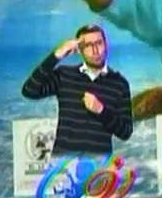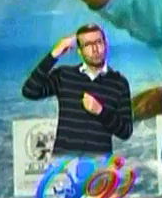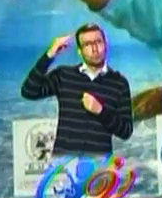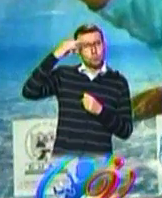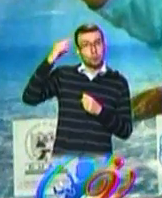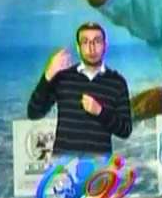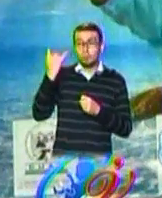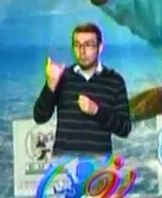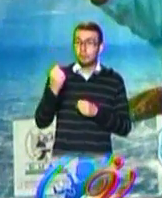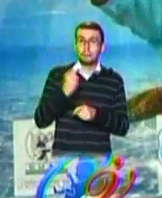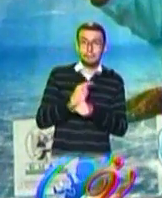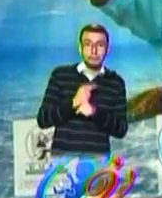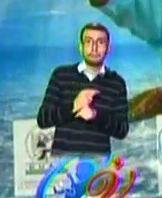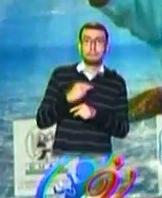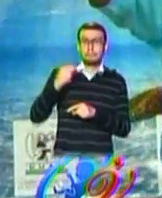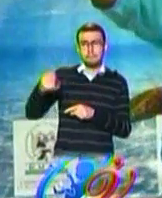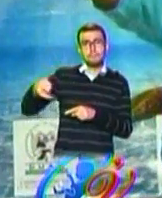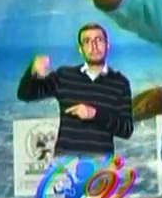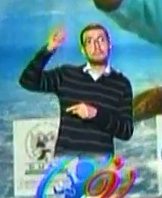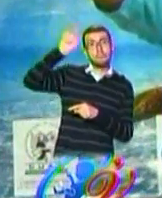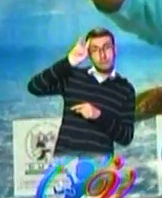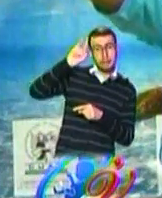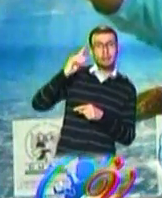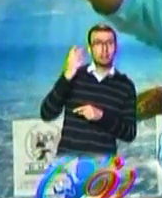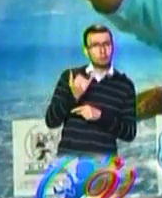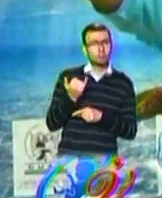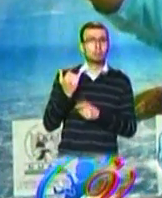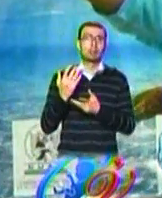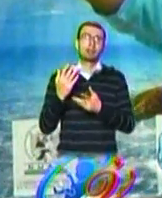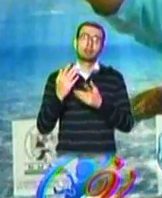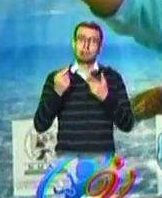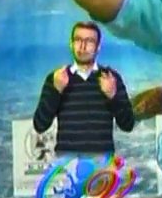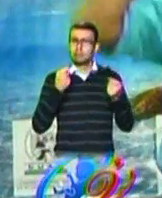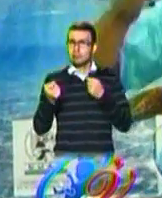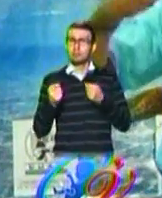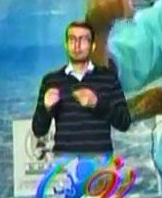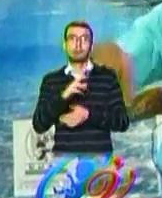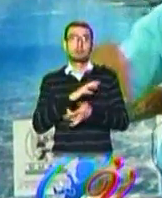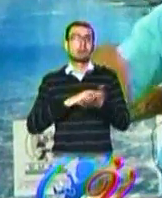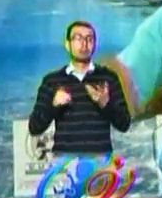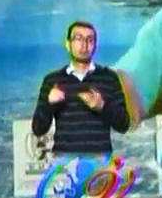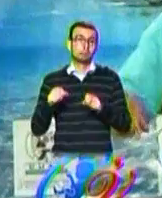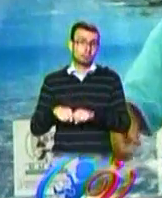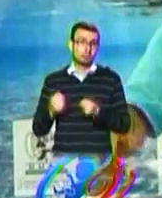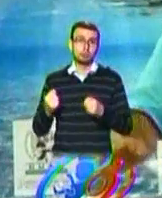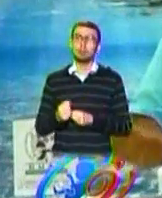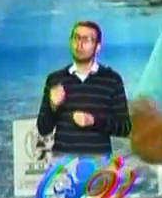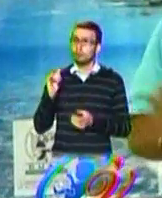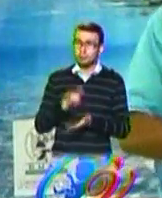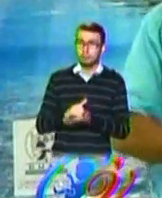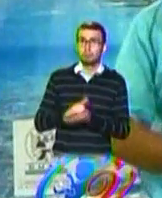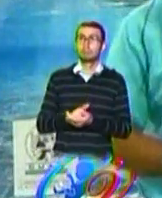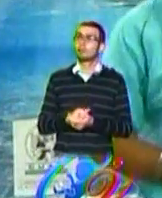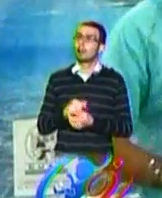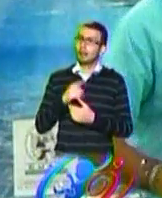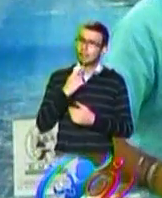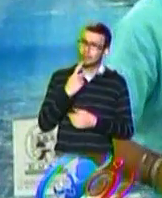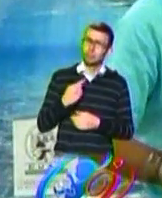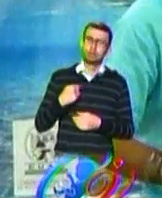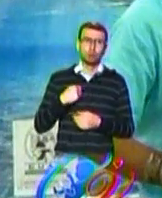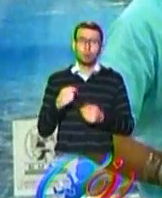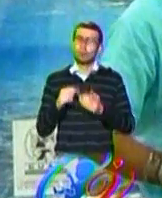recojo termina en mi cerebro y forma un desequilibrio energético. Y eso es lo que dice, yo me levanto